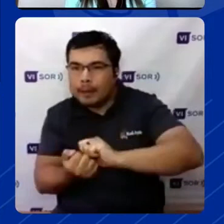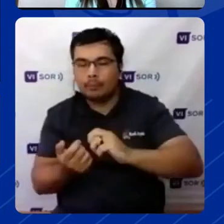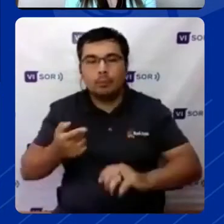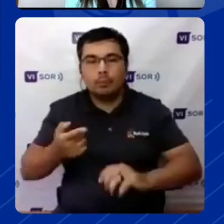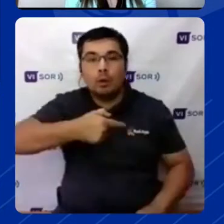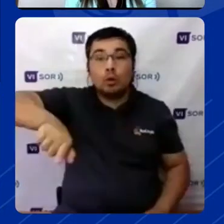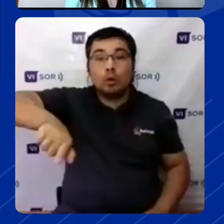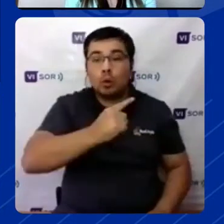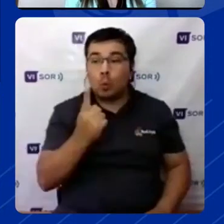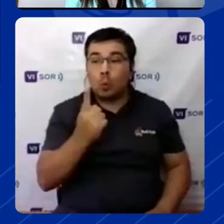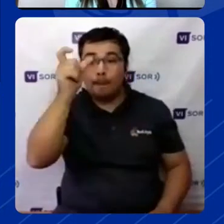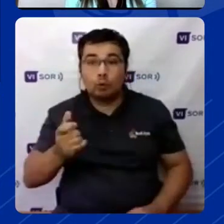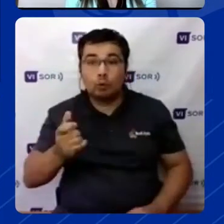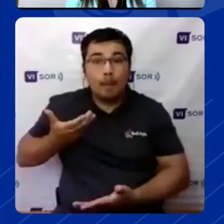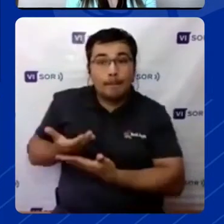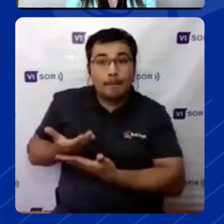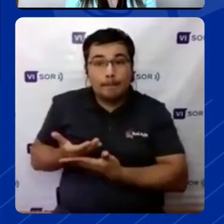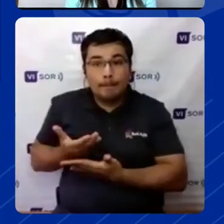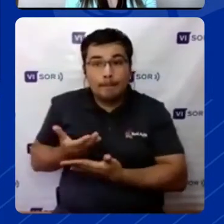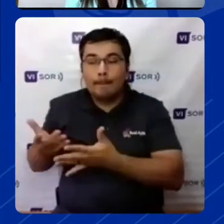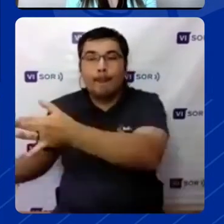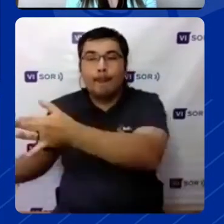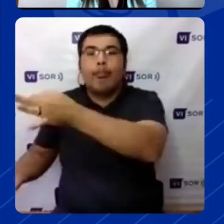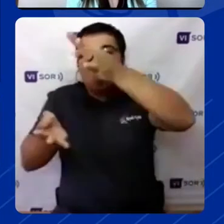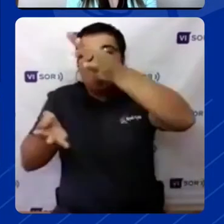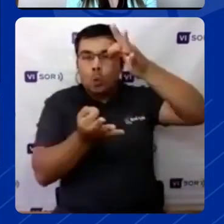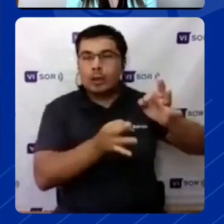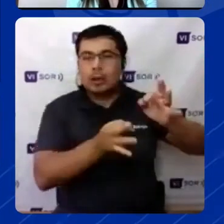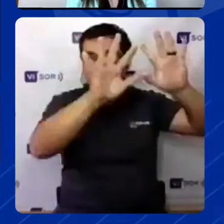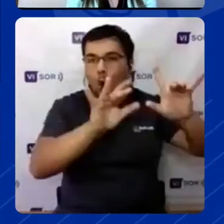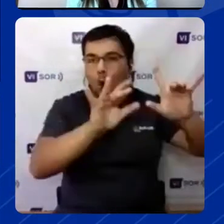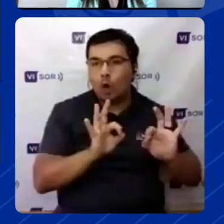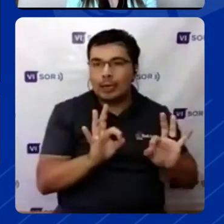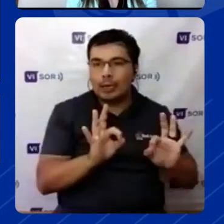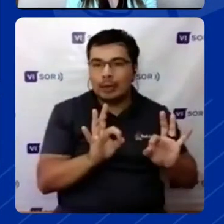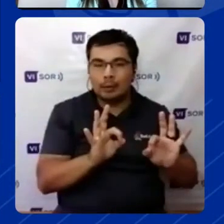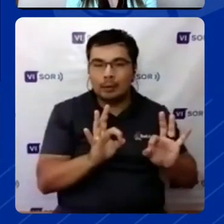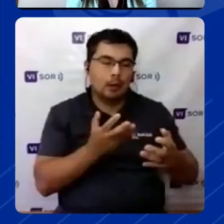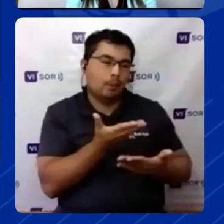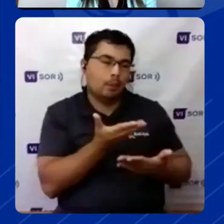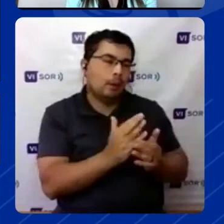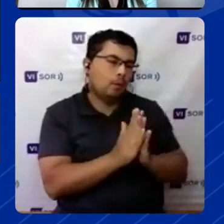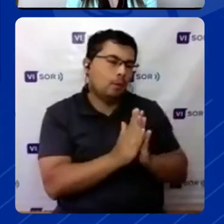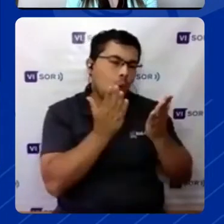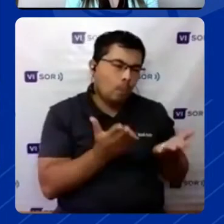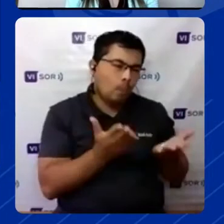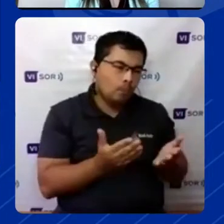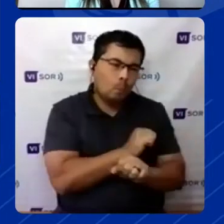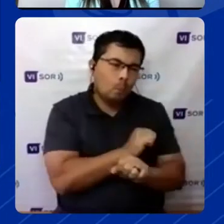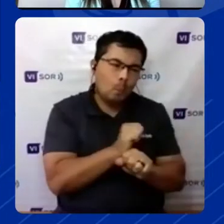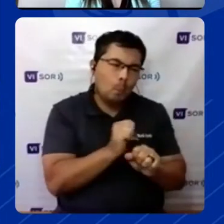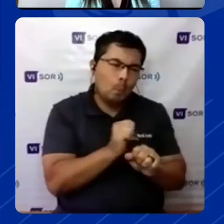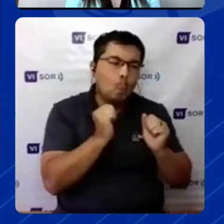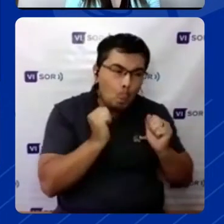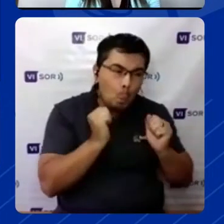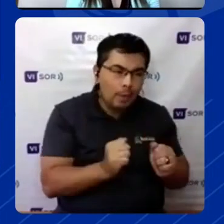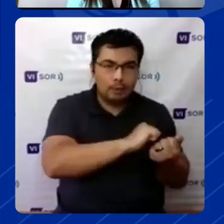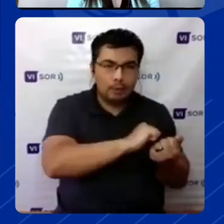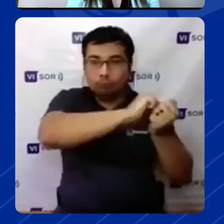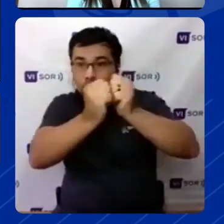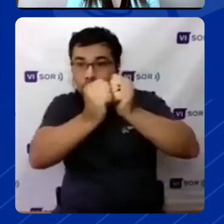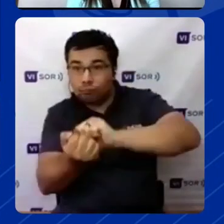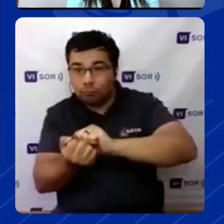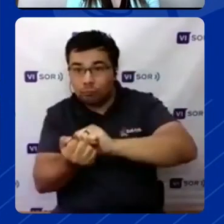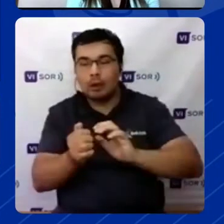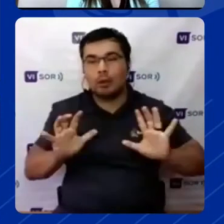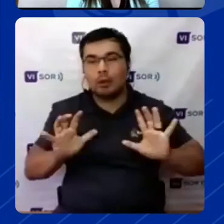nos pasa un texto original y nos pide que lo traspasemos a lectura fácil. Entonces, el equipo de adaptación,